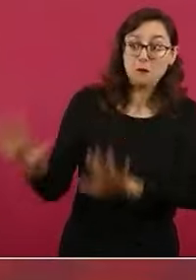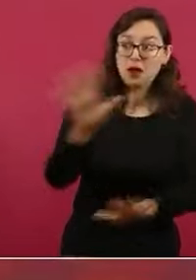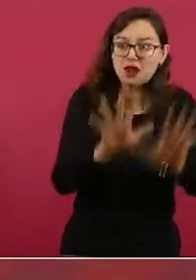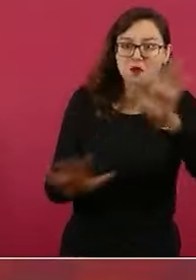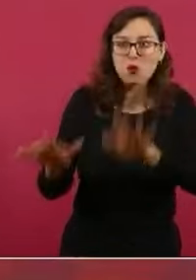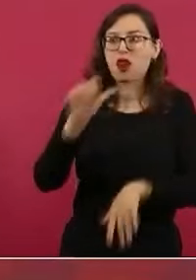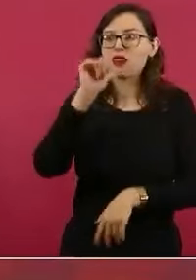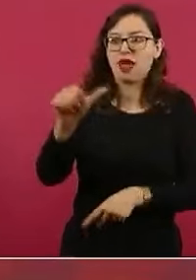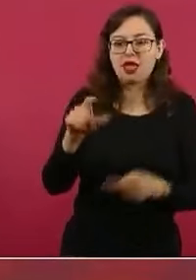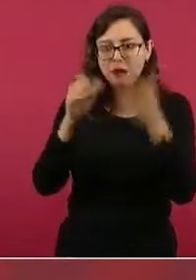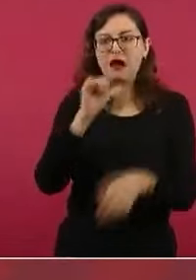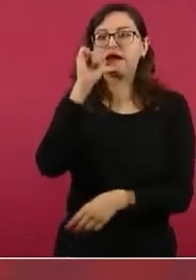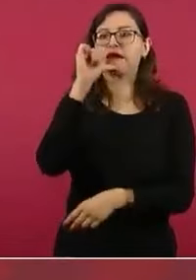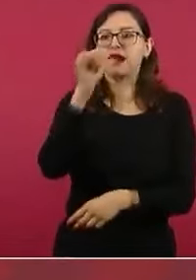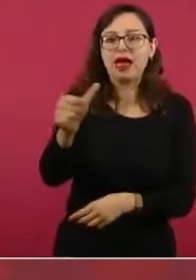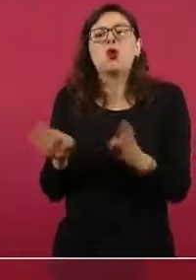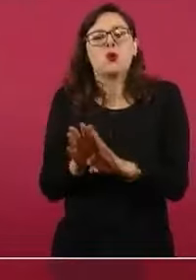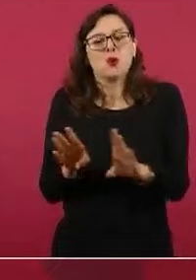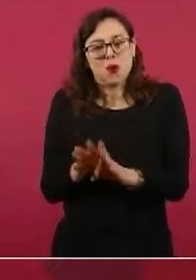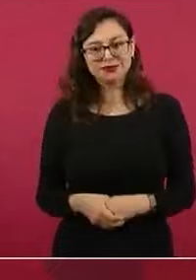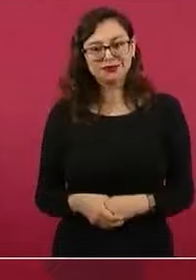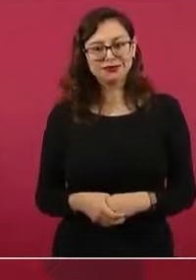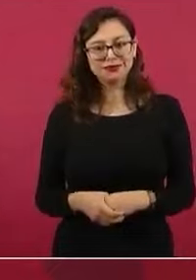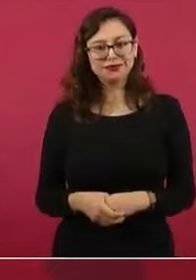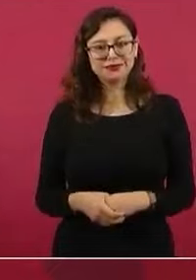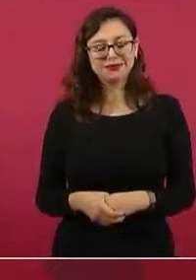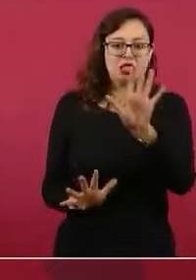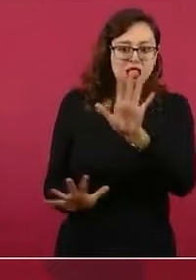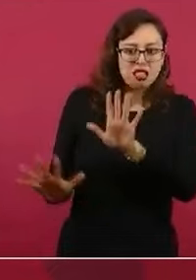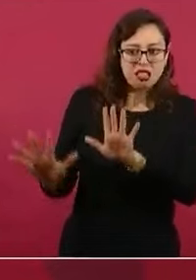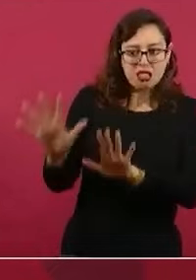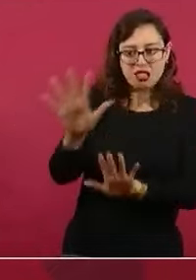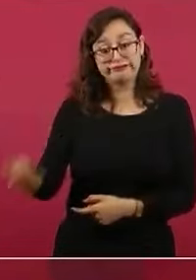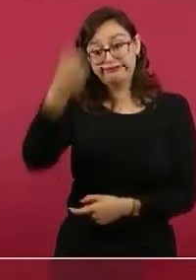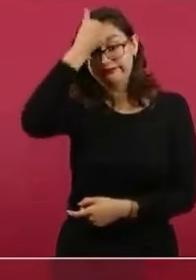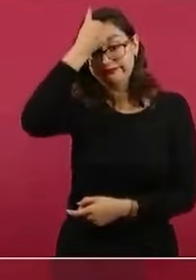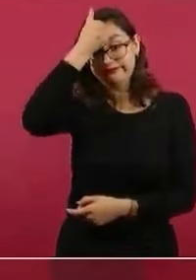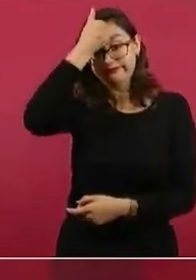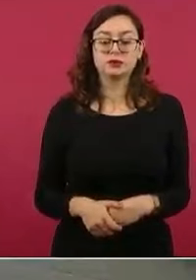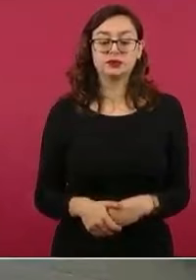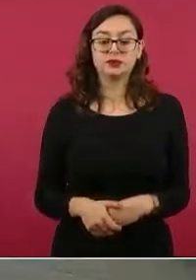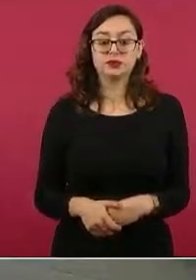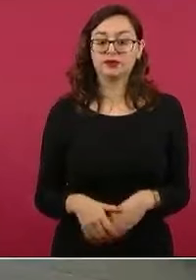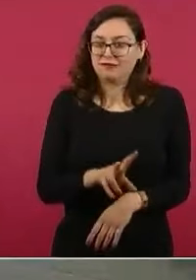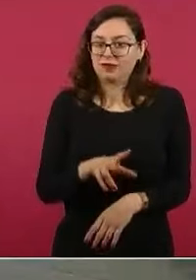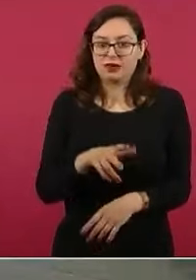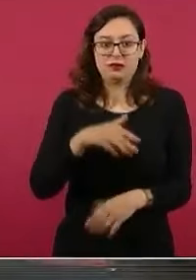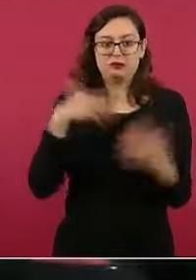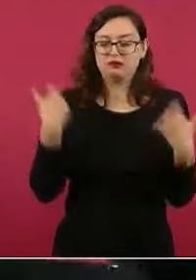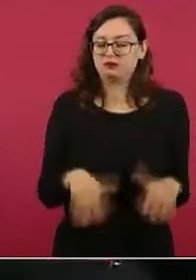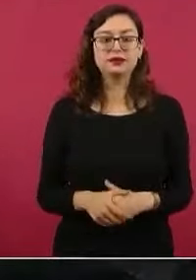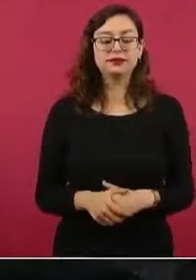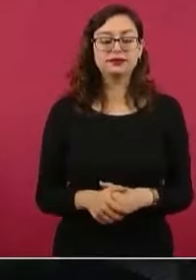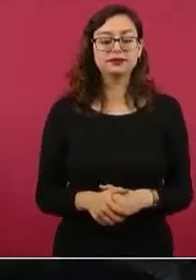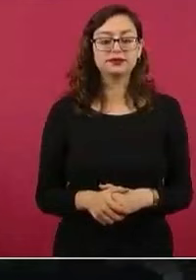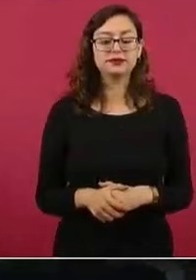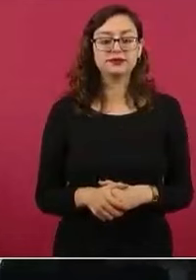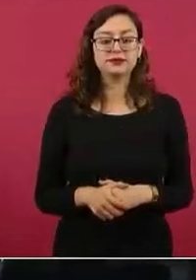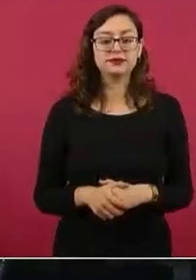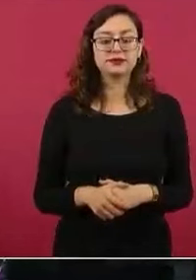el aparato mediático para confundir y hasta idiotizar? Eso fue tremendo, porque además